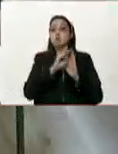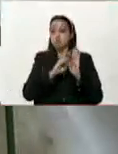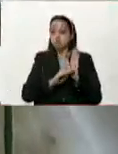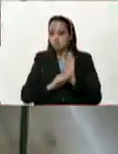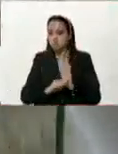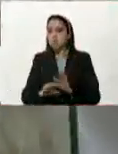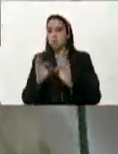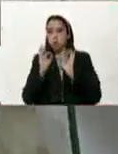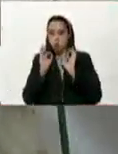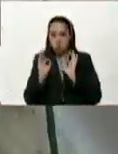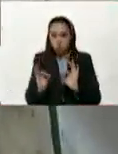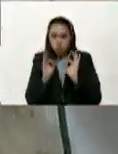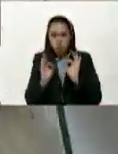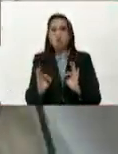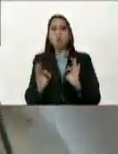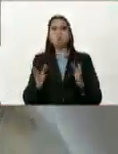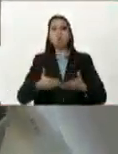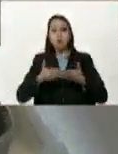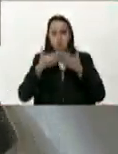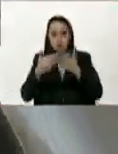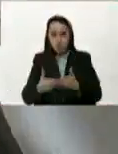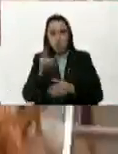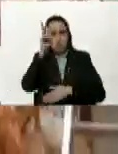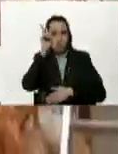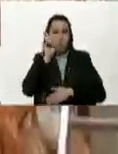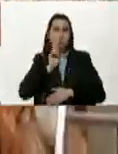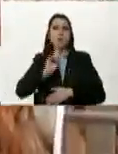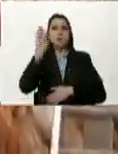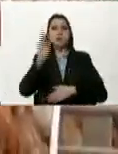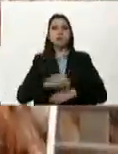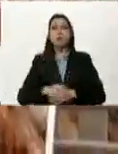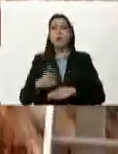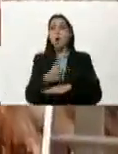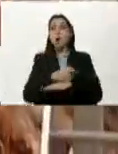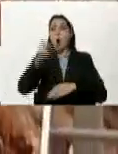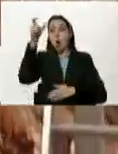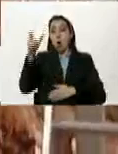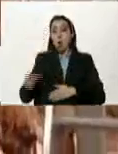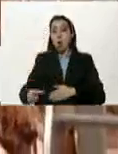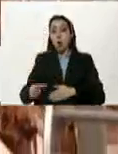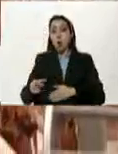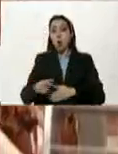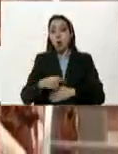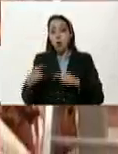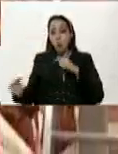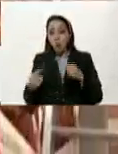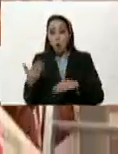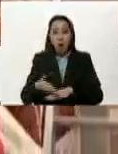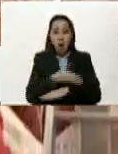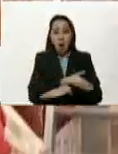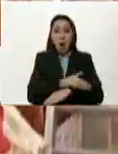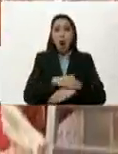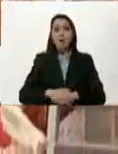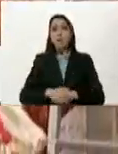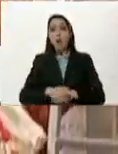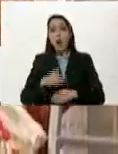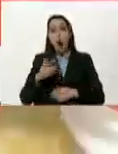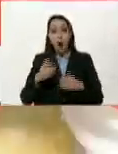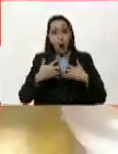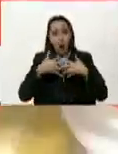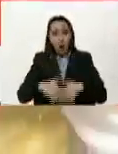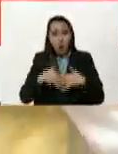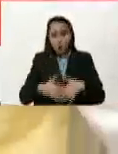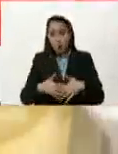y adecuados para garantizar leyes el gobernador cuando hablo con usted y le pidió este matadero estaba en verdad casi